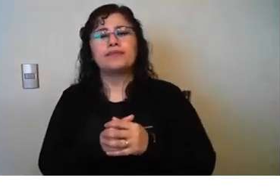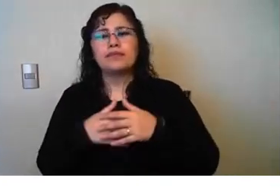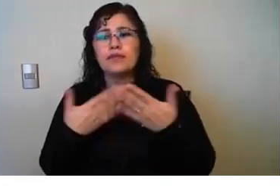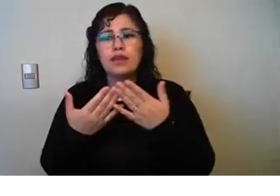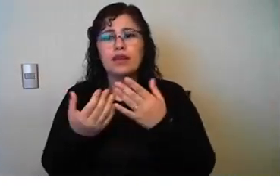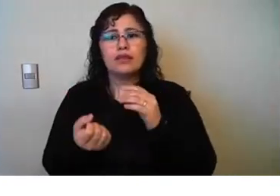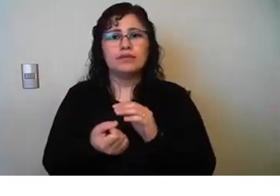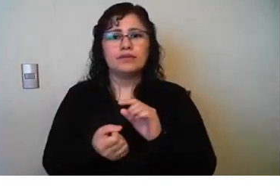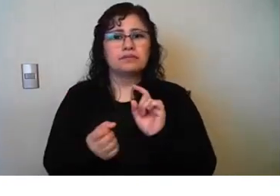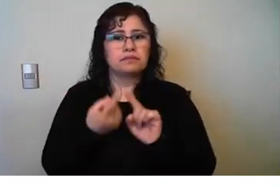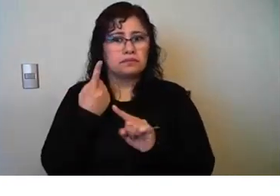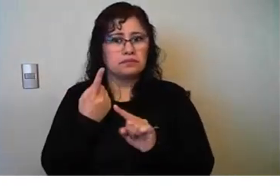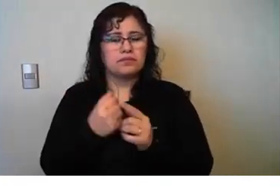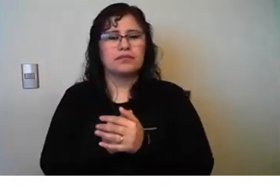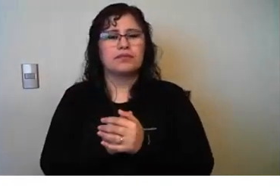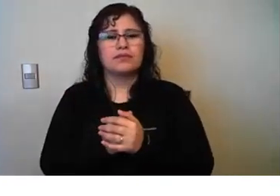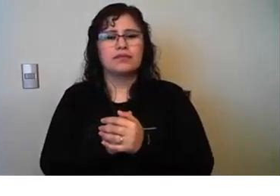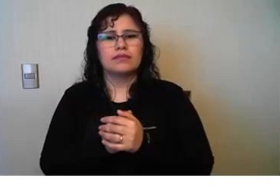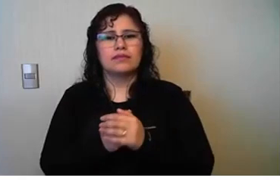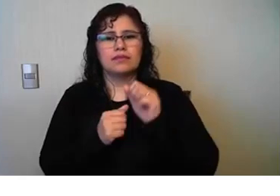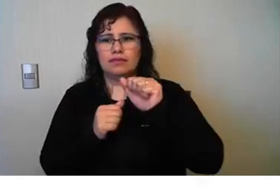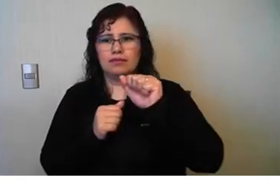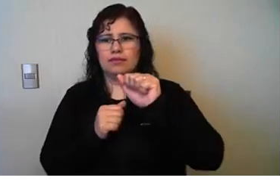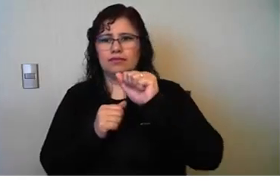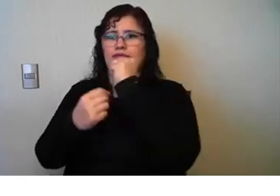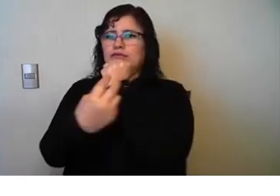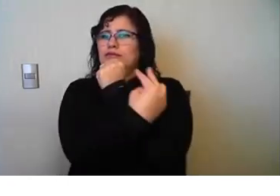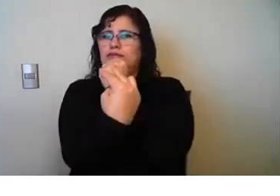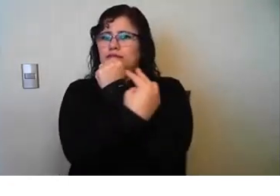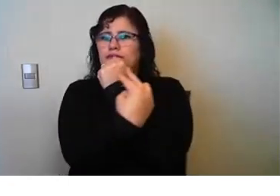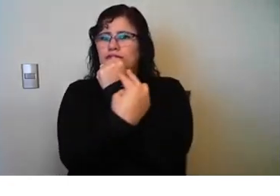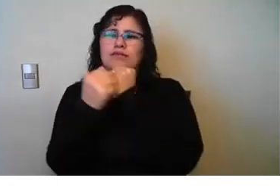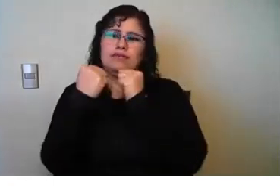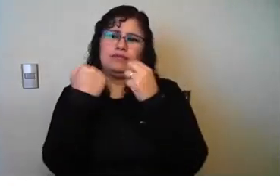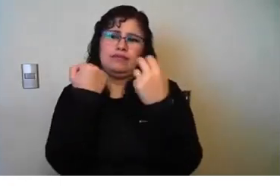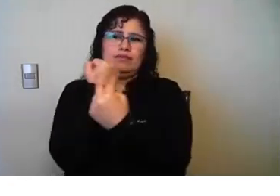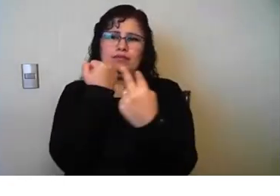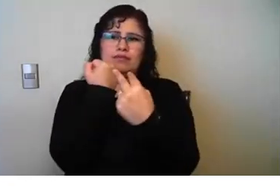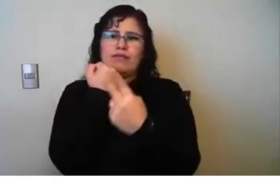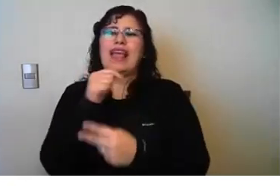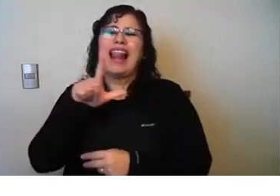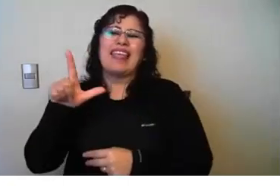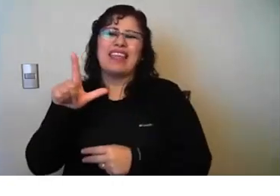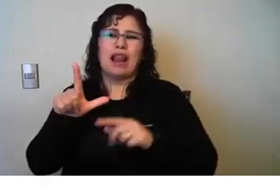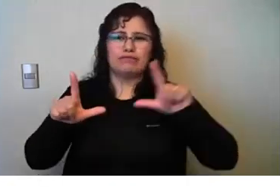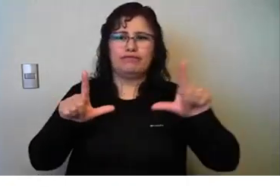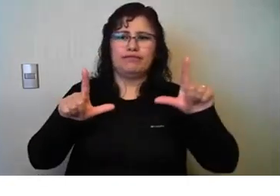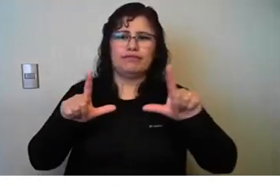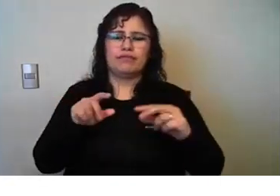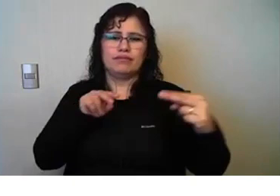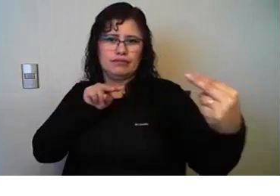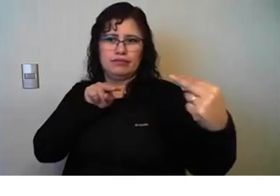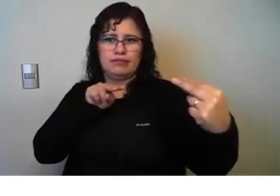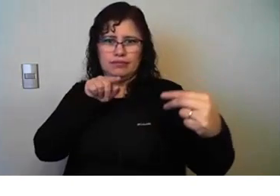una, en una vista lateral del hemisferio cerebral, nosotros tenemos que subdividirlos